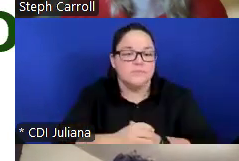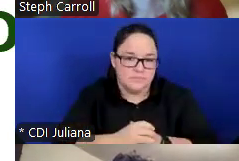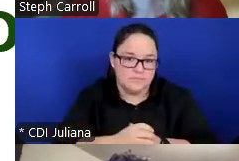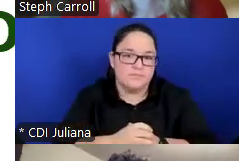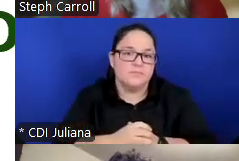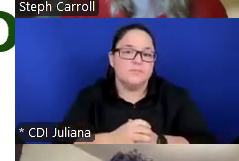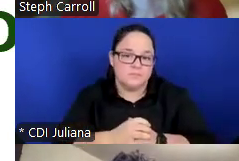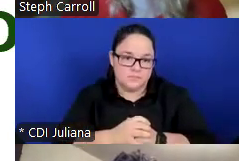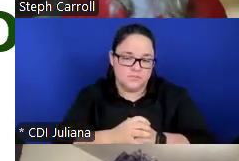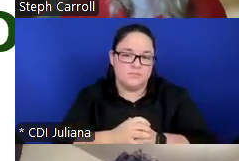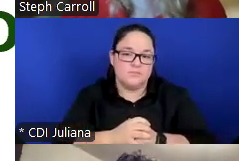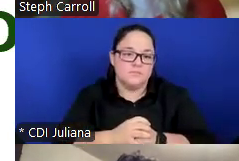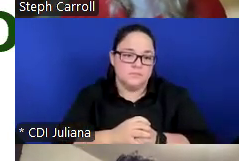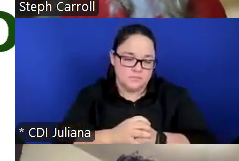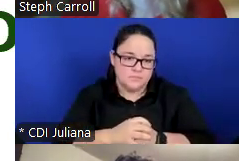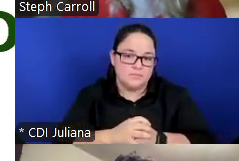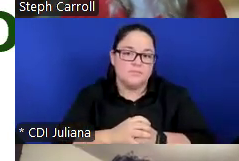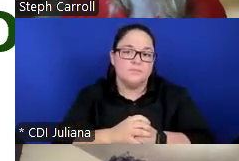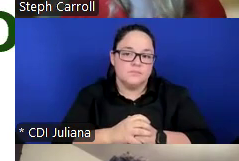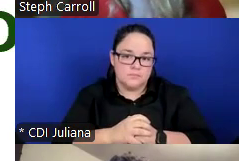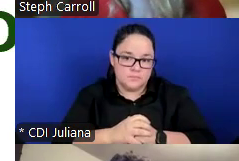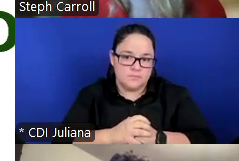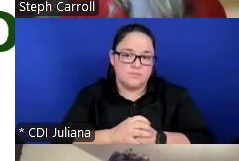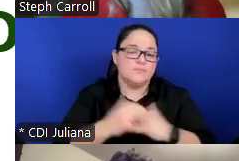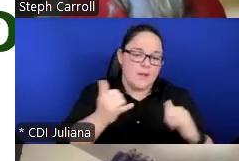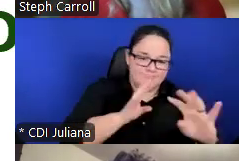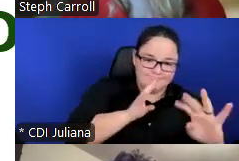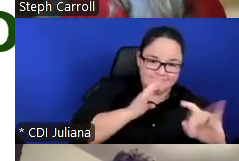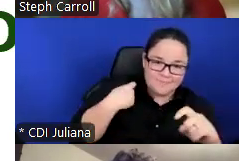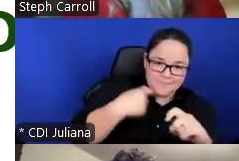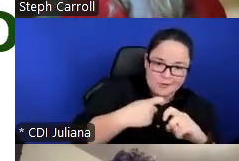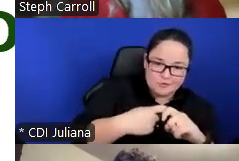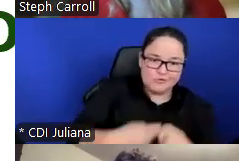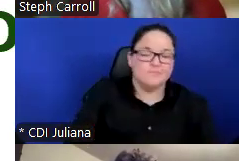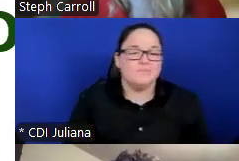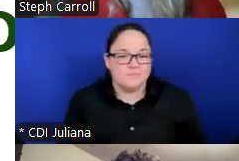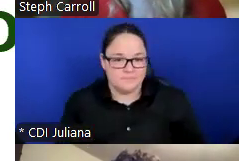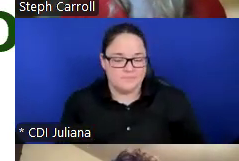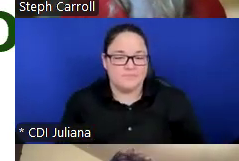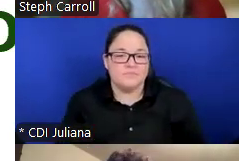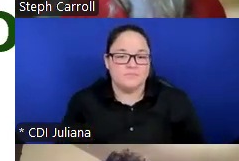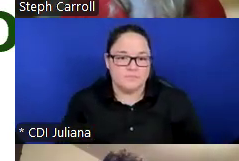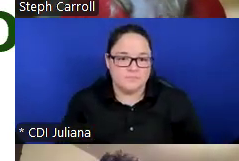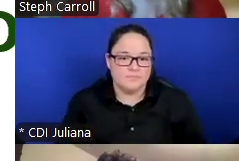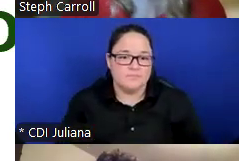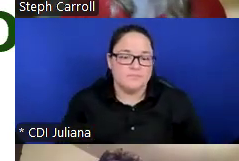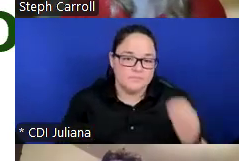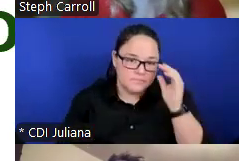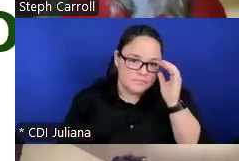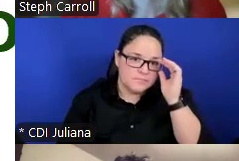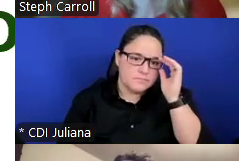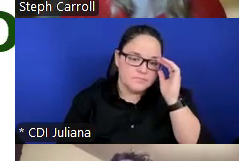La justicia del lenguaje incluye el compromiso de asegurarnos de que todas las personas puedan participar en la